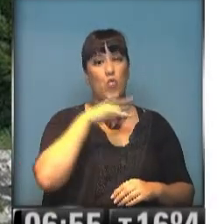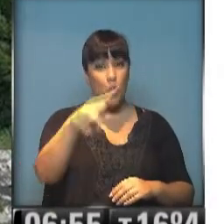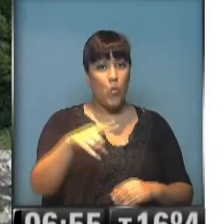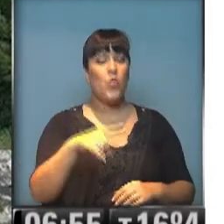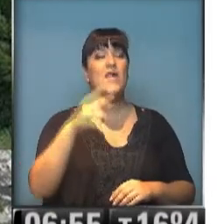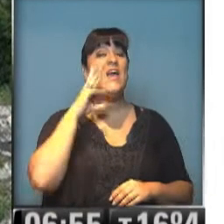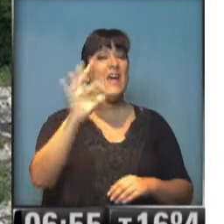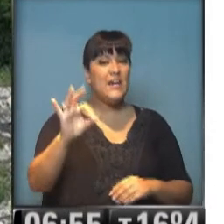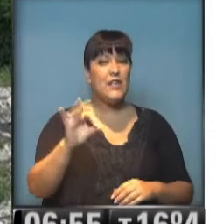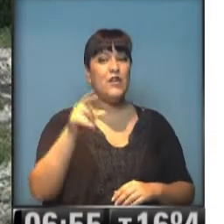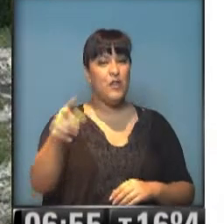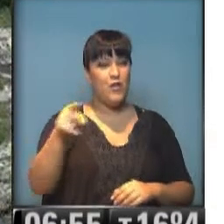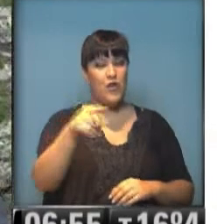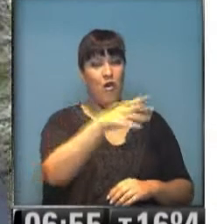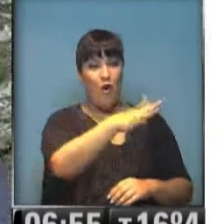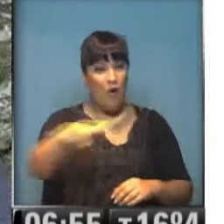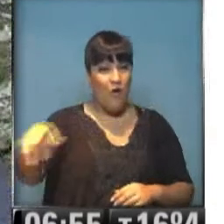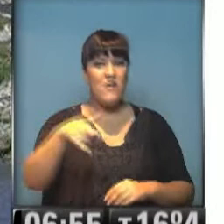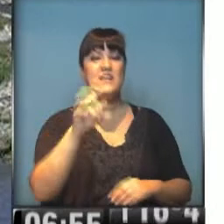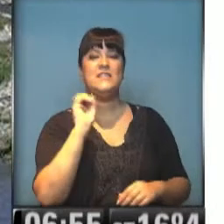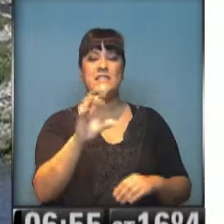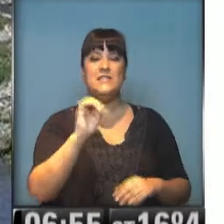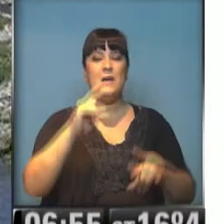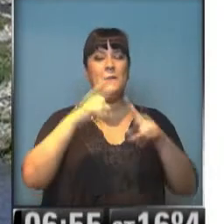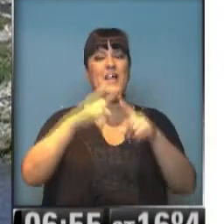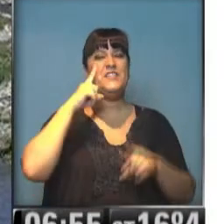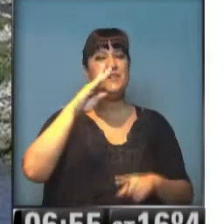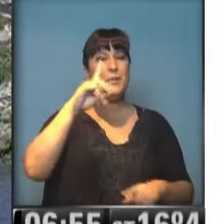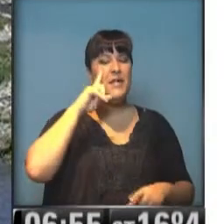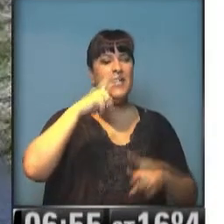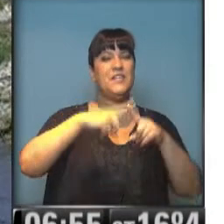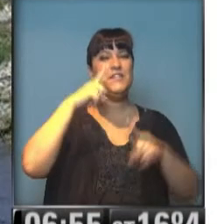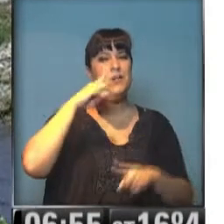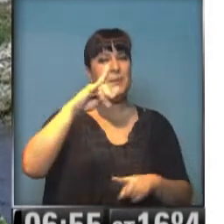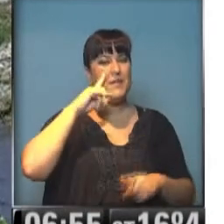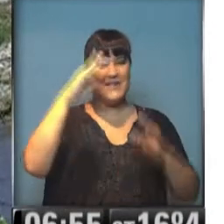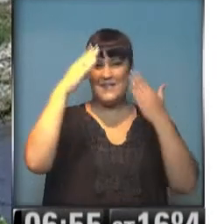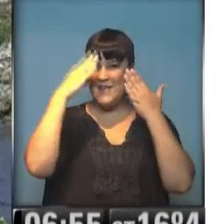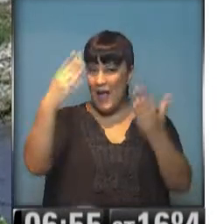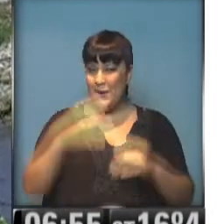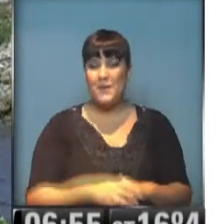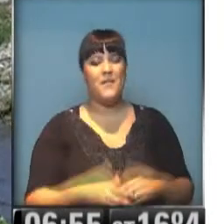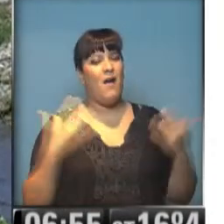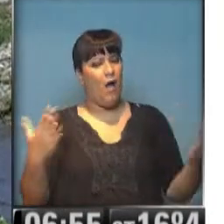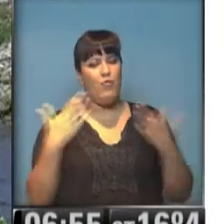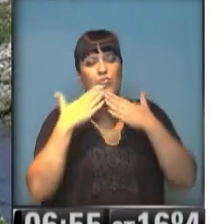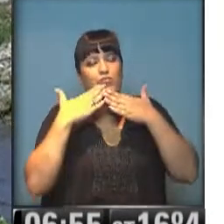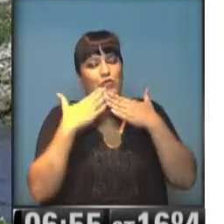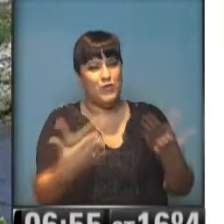río ese, el que cruza la ciudad, se llama Shibi Shibi. Saludos, Nadia. Ah, muchísimas gracias,